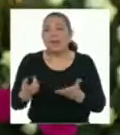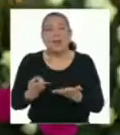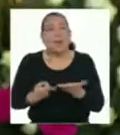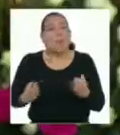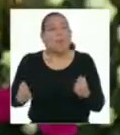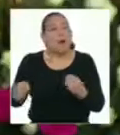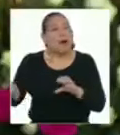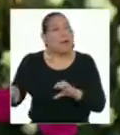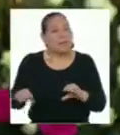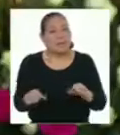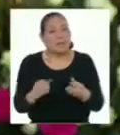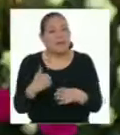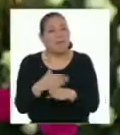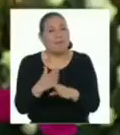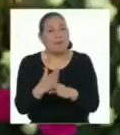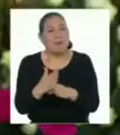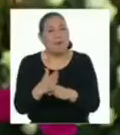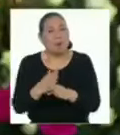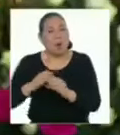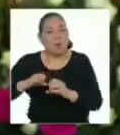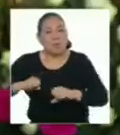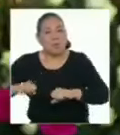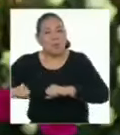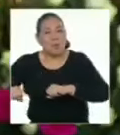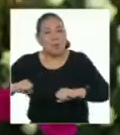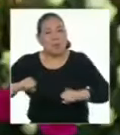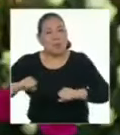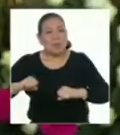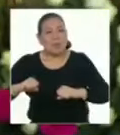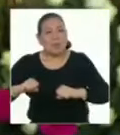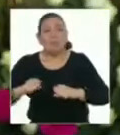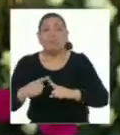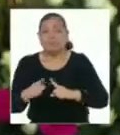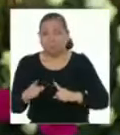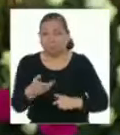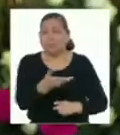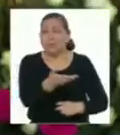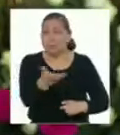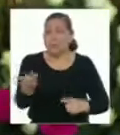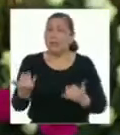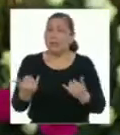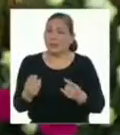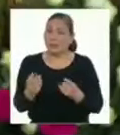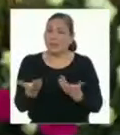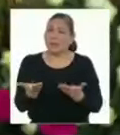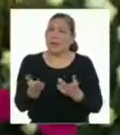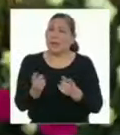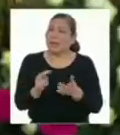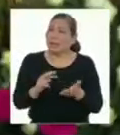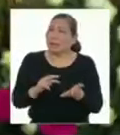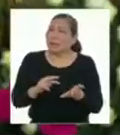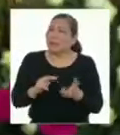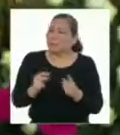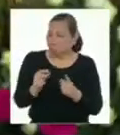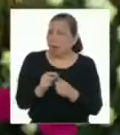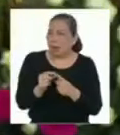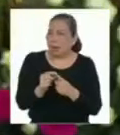hacemos cuando formamos los movimientos populares. Hermanos y hermanas, estas palabras pequeñas,